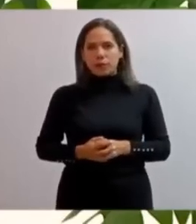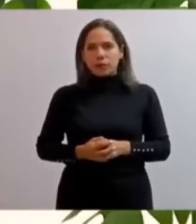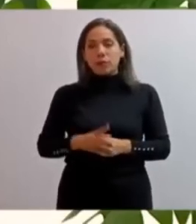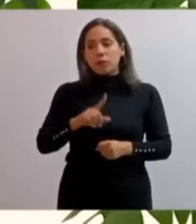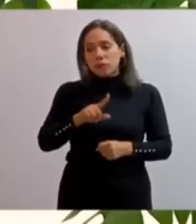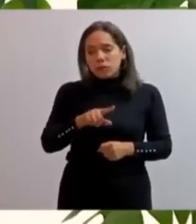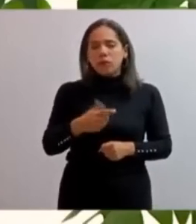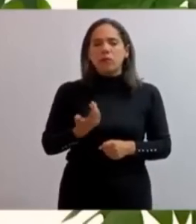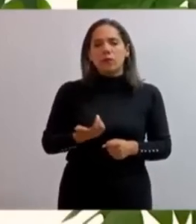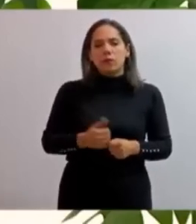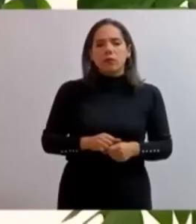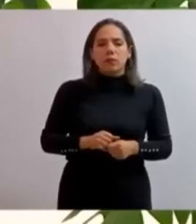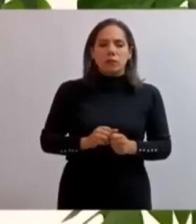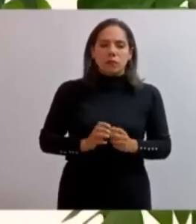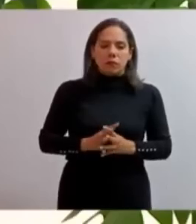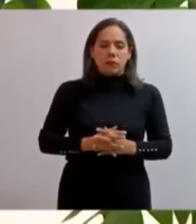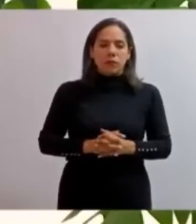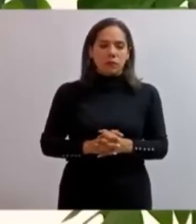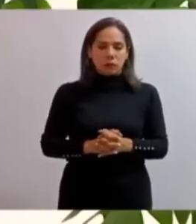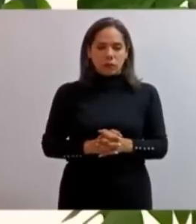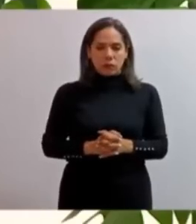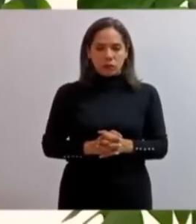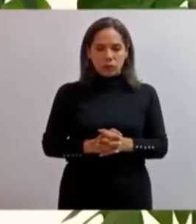manera luchando.